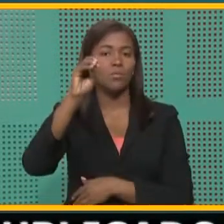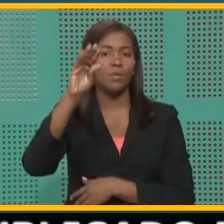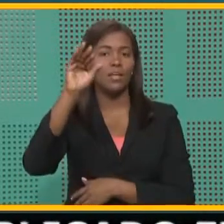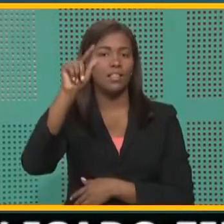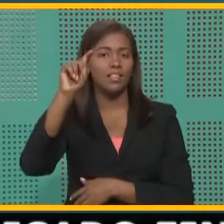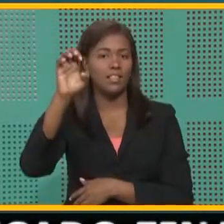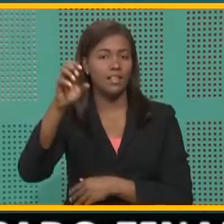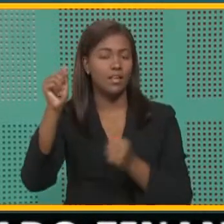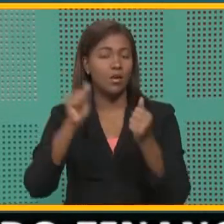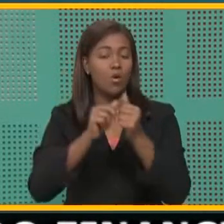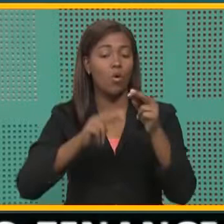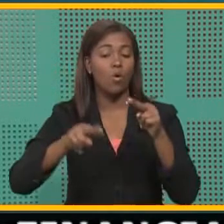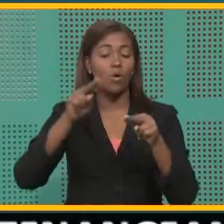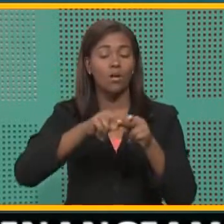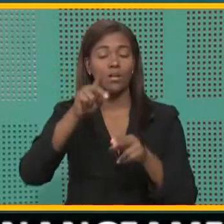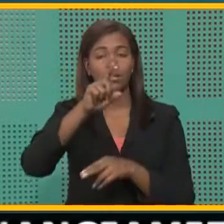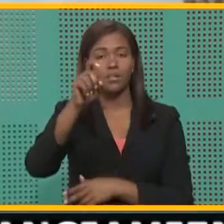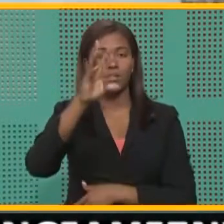con un crecimiento de un